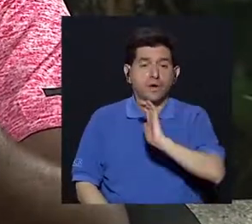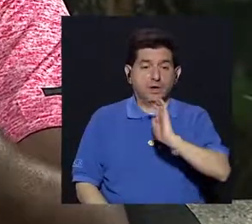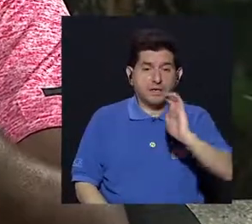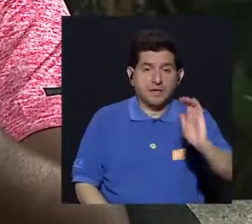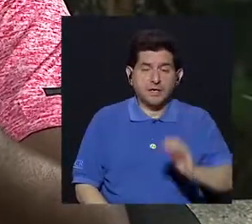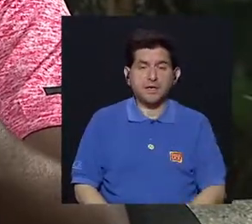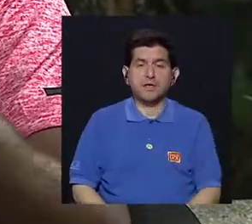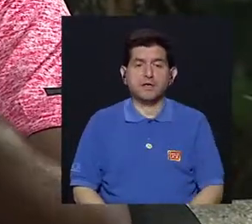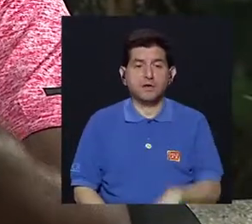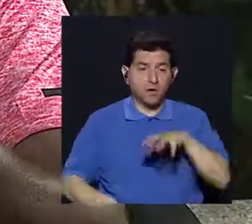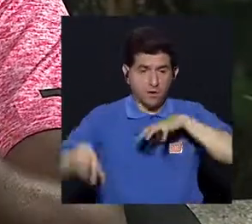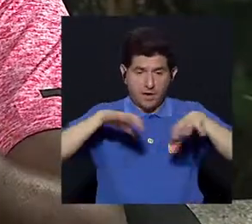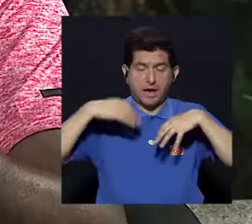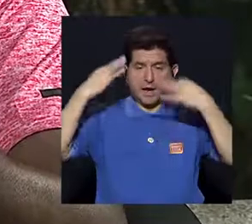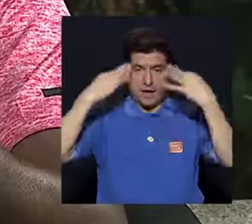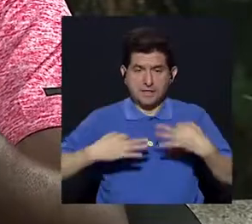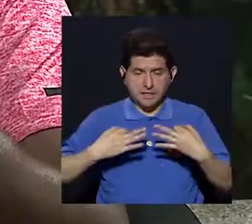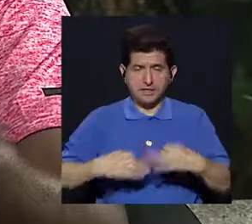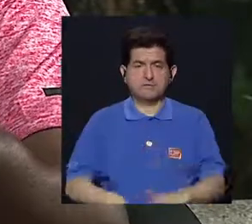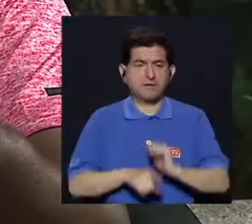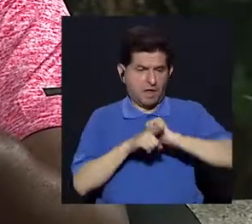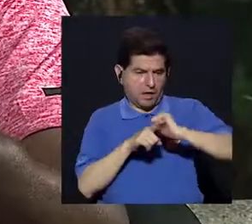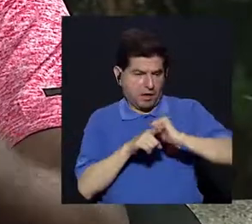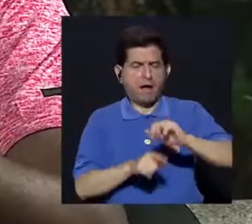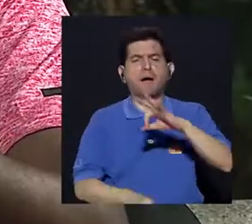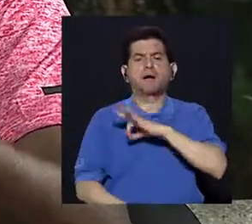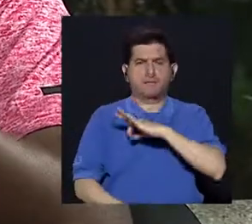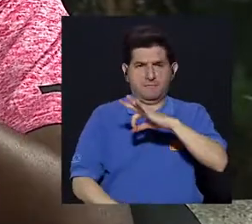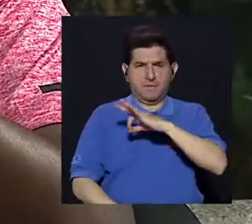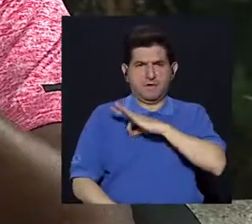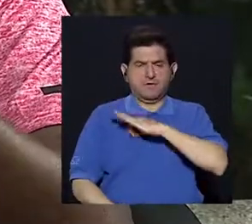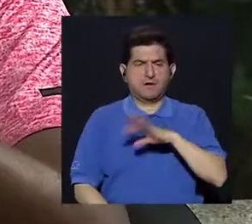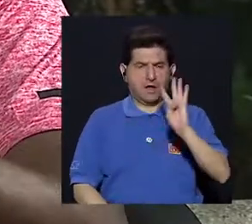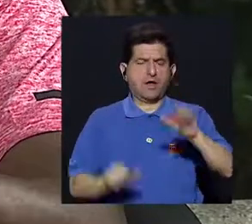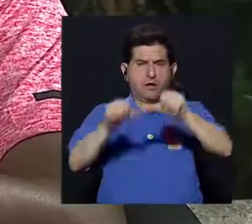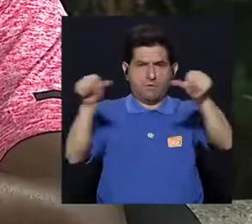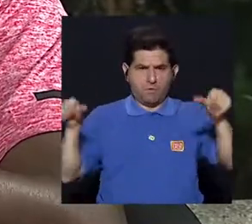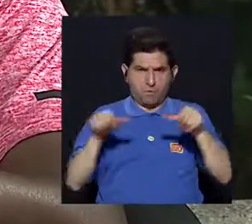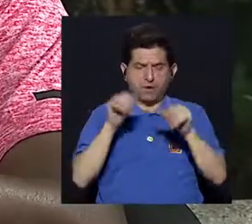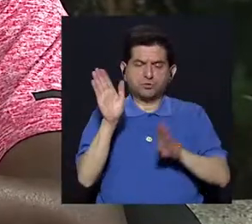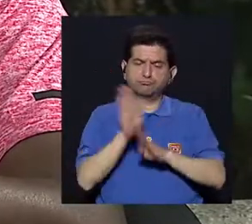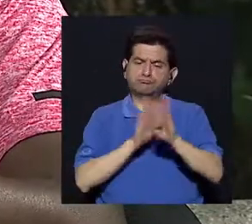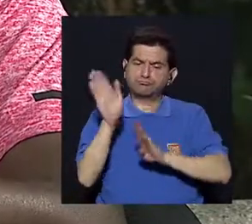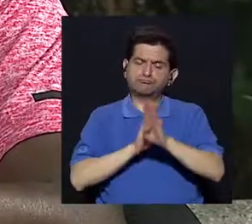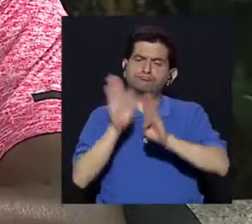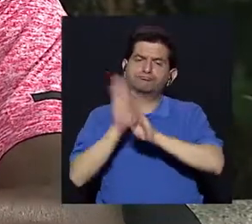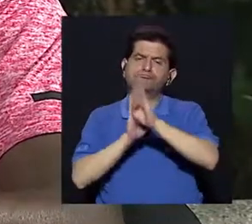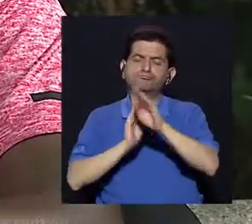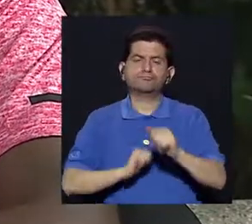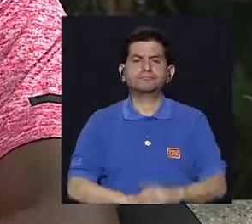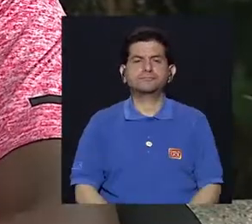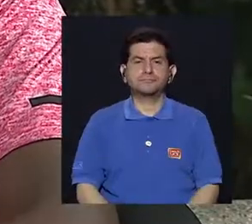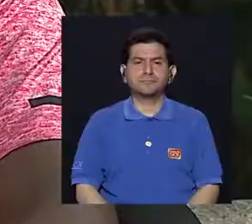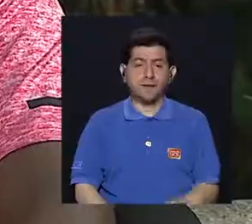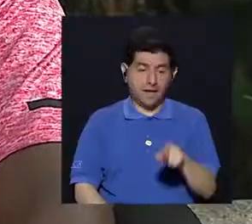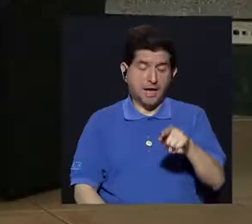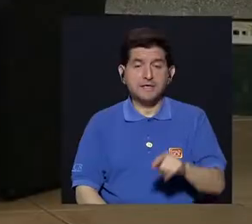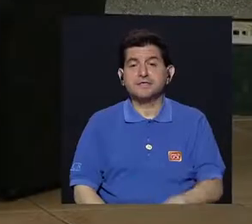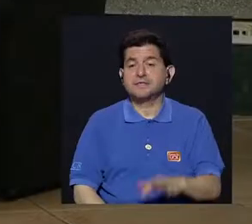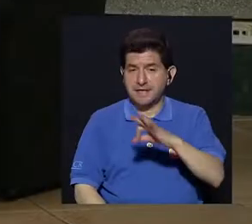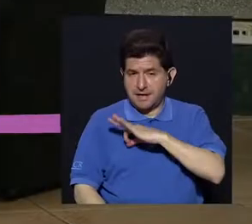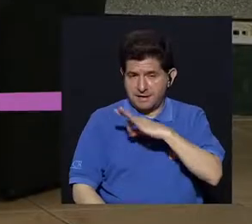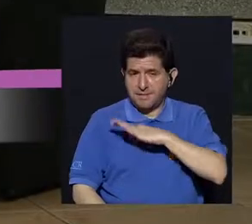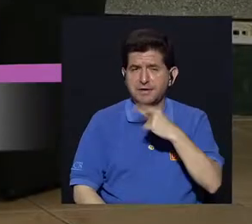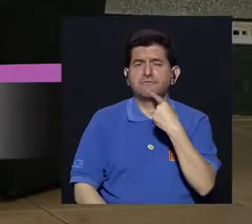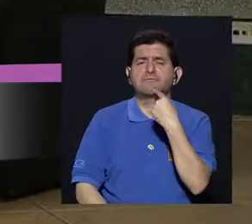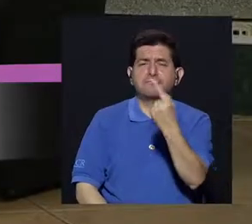al practicar o hacer actividad física, se va a ver beneficiado en sus cuatro áreas de desarrollo. Estos